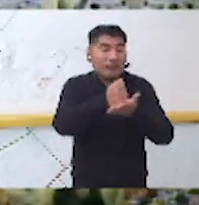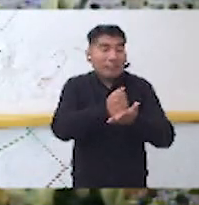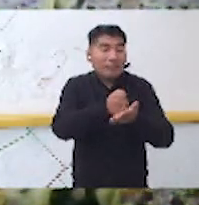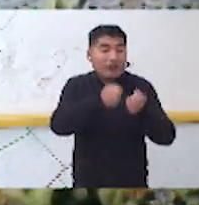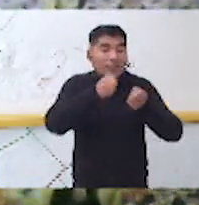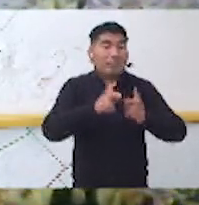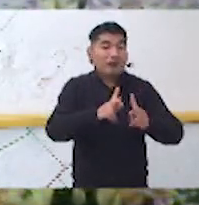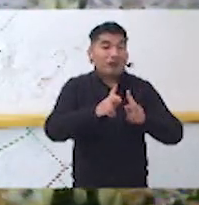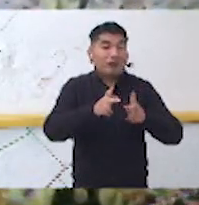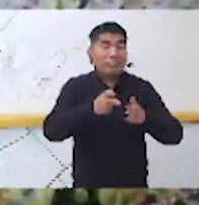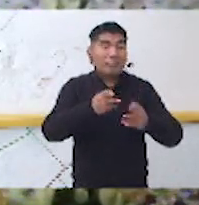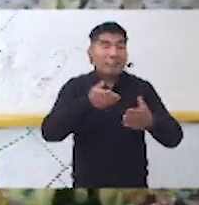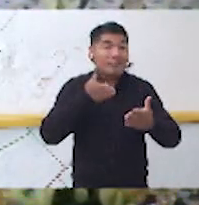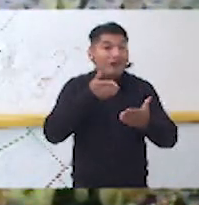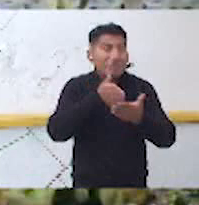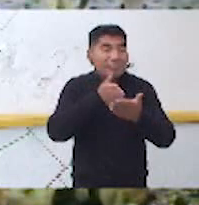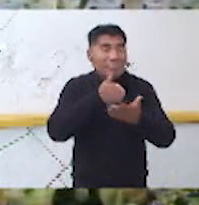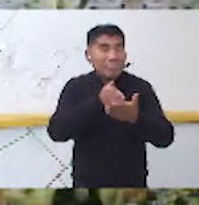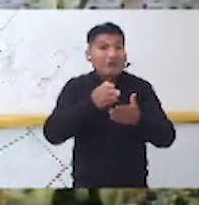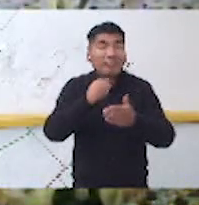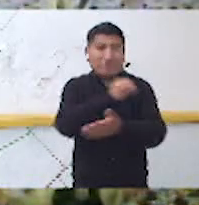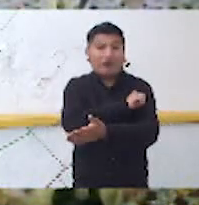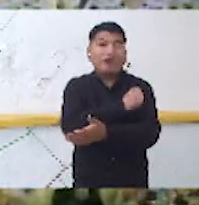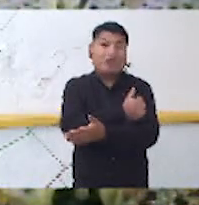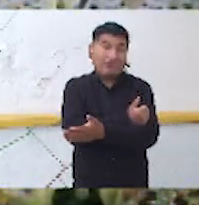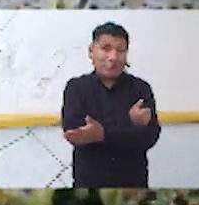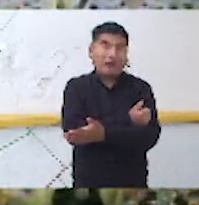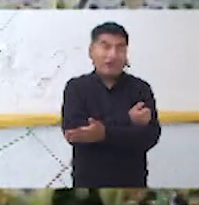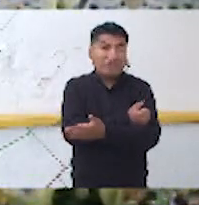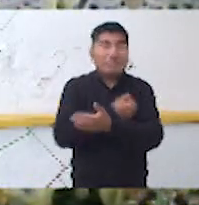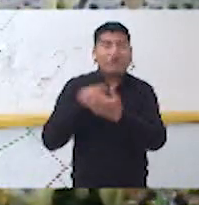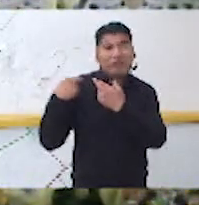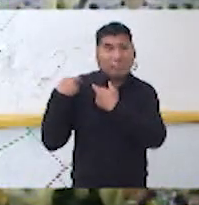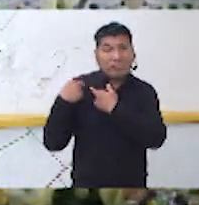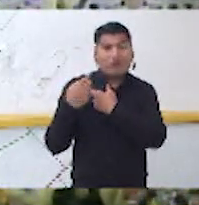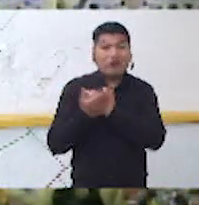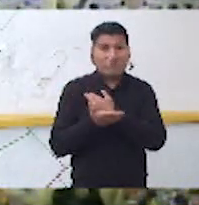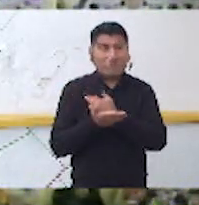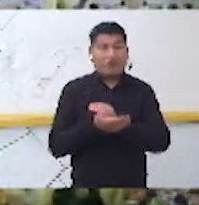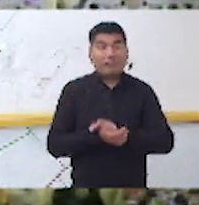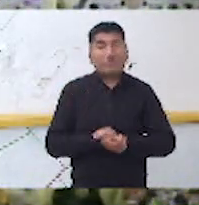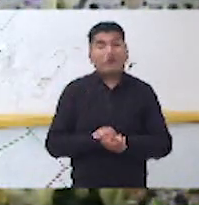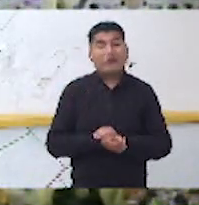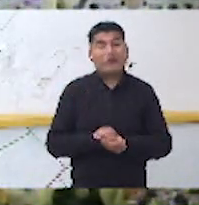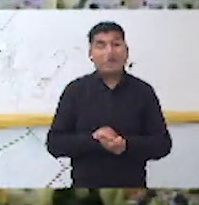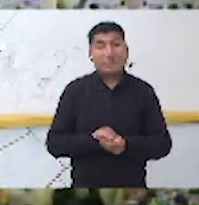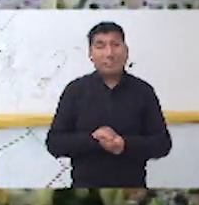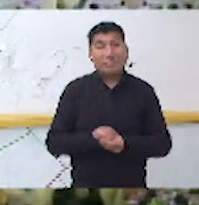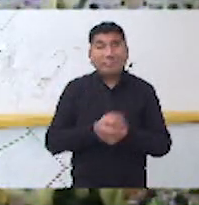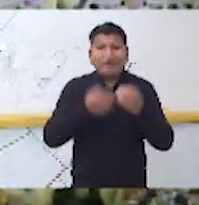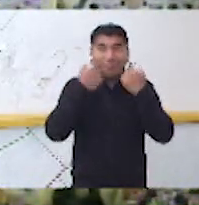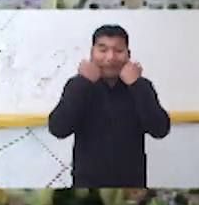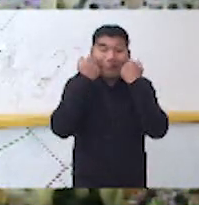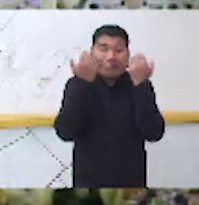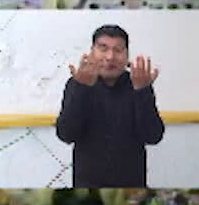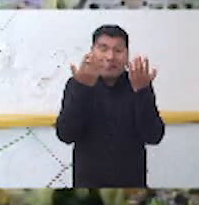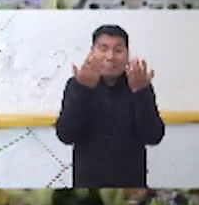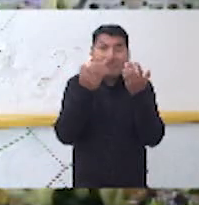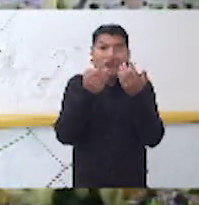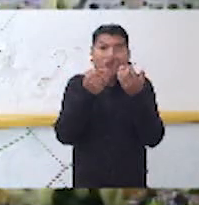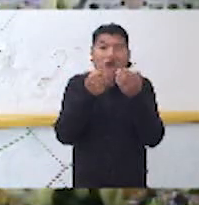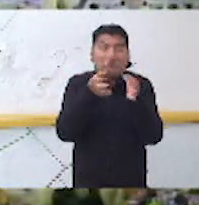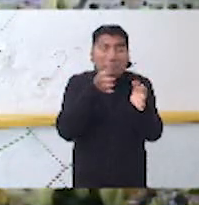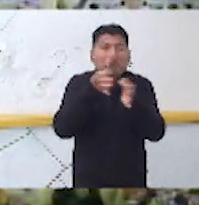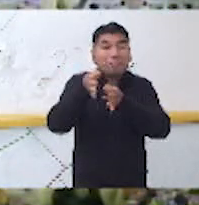oportuna y tempestiva de las autoridades competentes. La vergonzosa